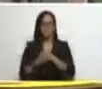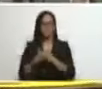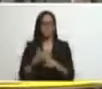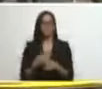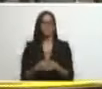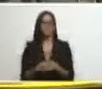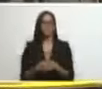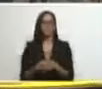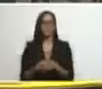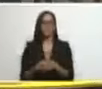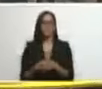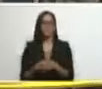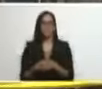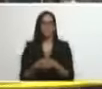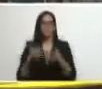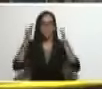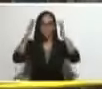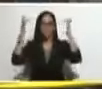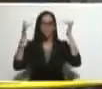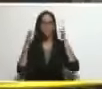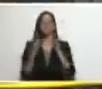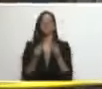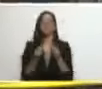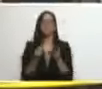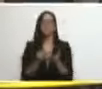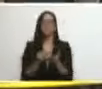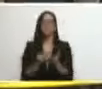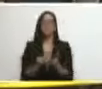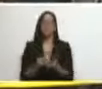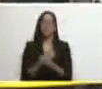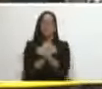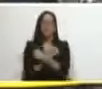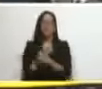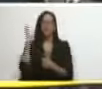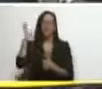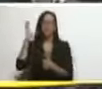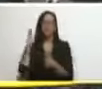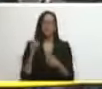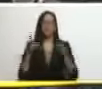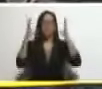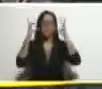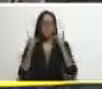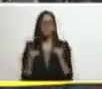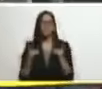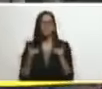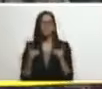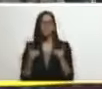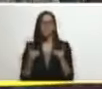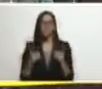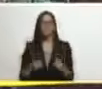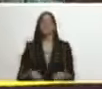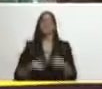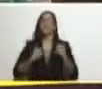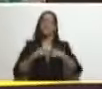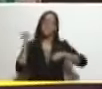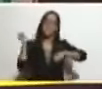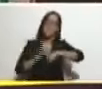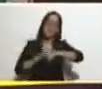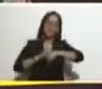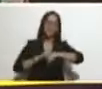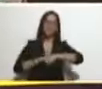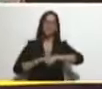con audacia, pero con mucho fervor patriótico y decisión, más temprano que